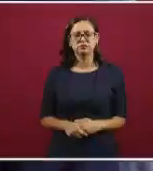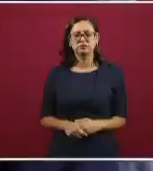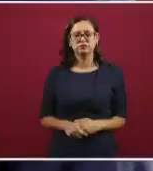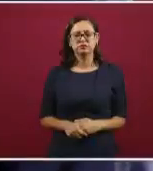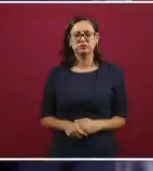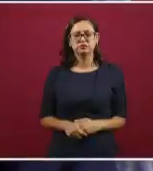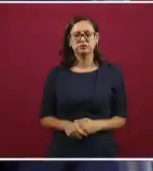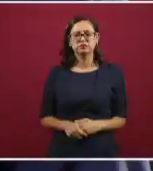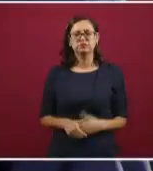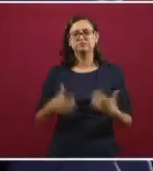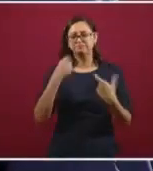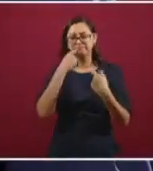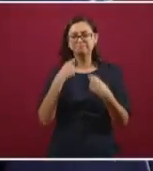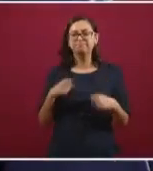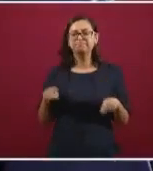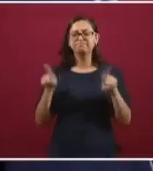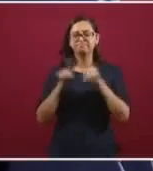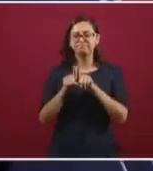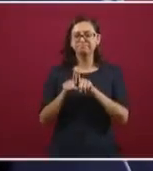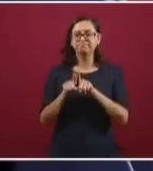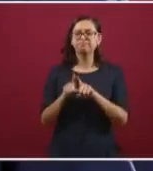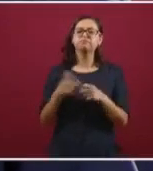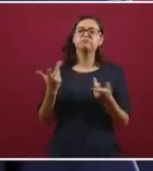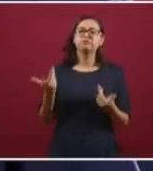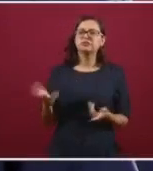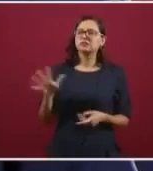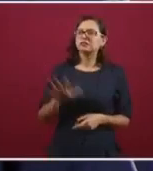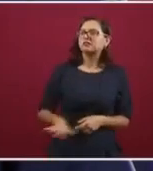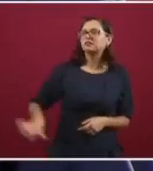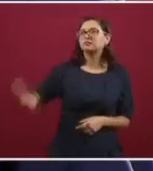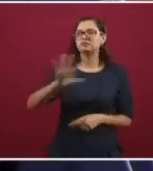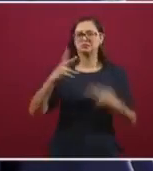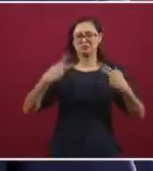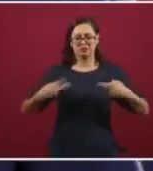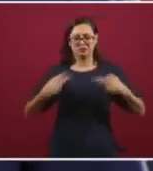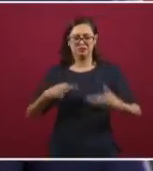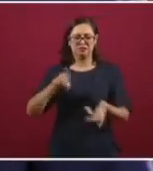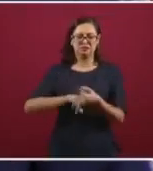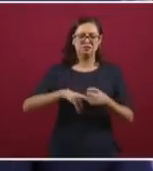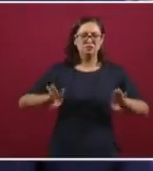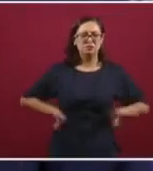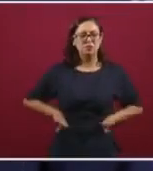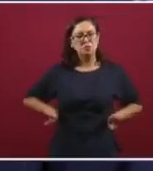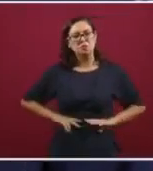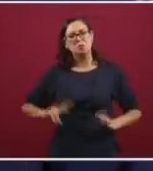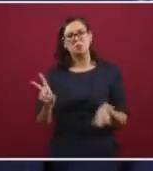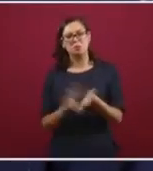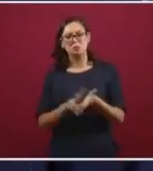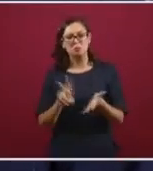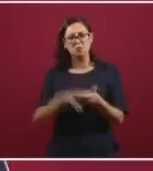fortalecer mucho valores culturales, morales, espirituales,